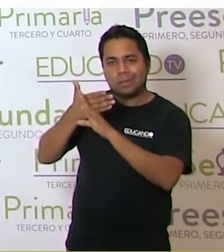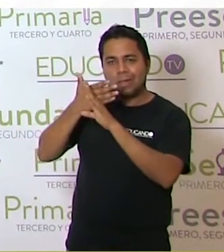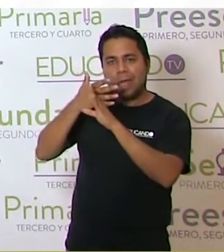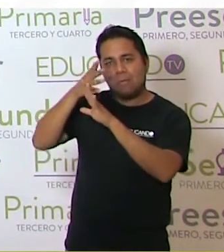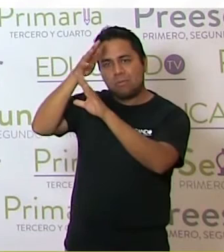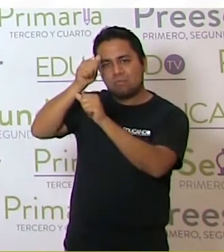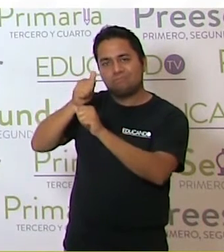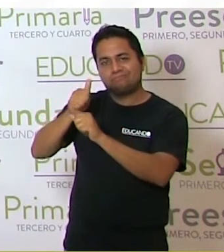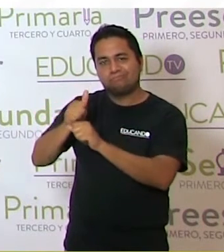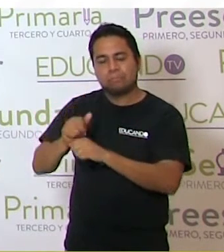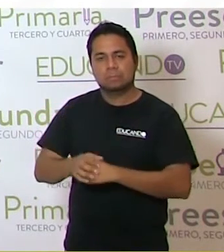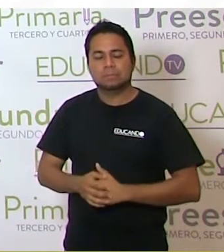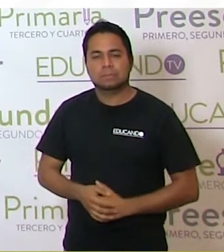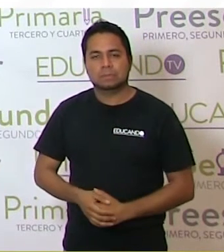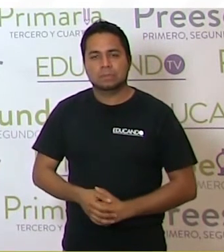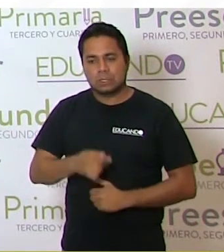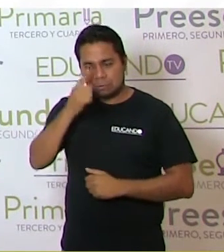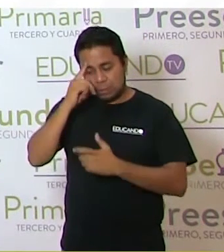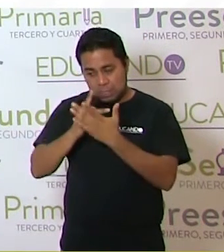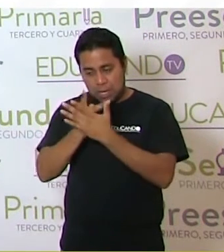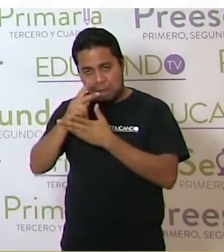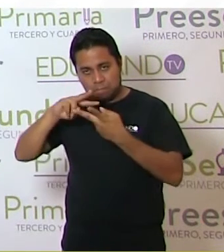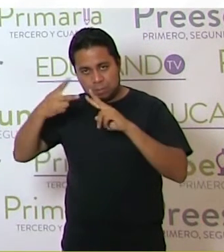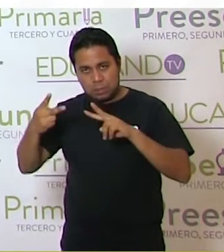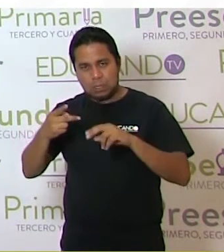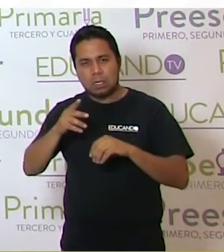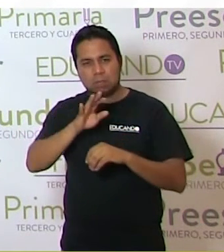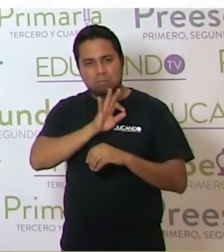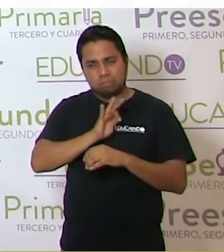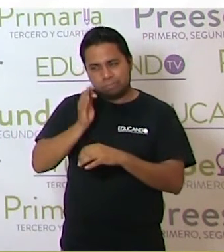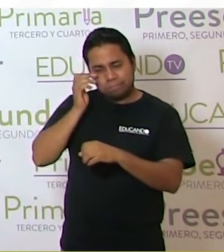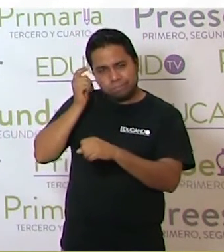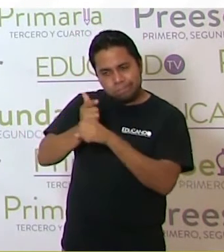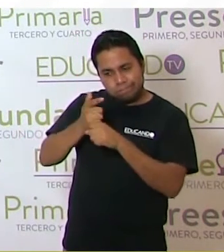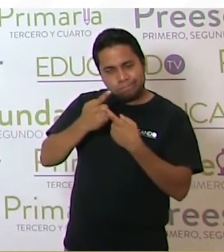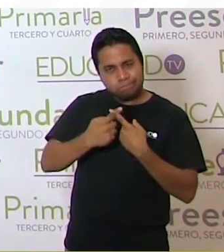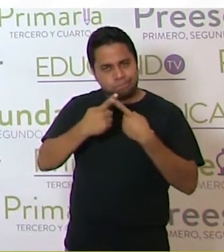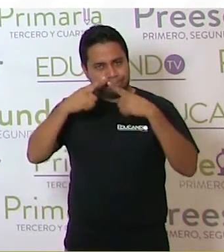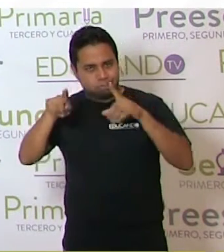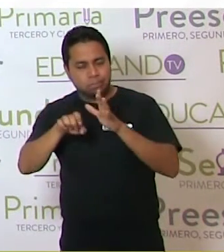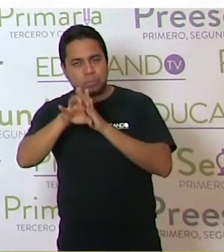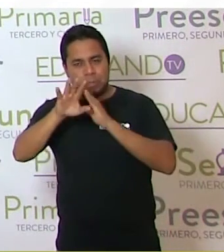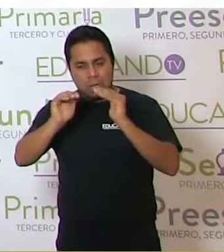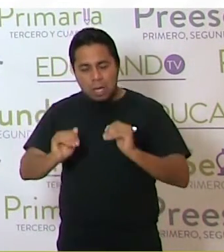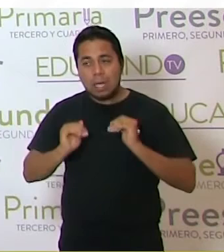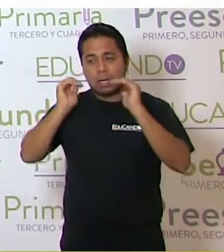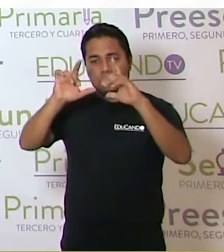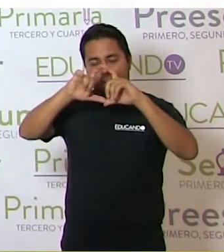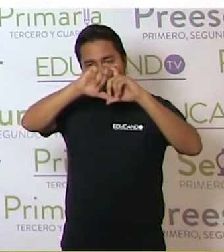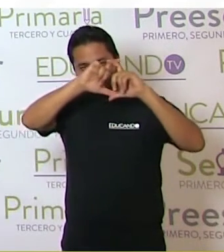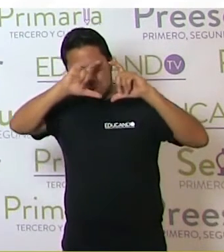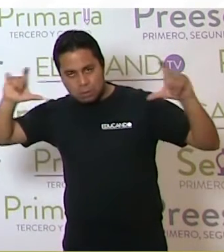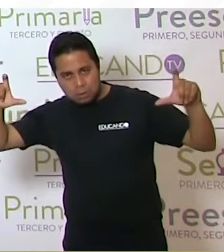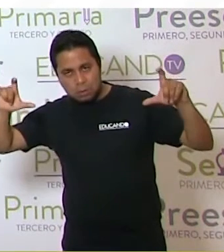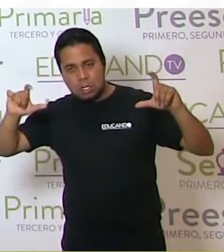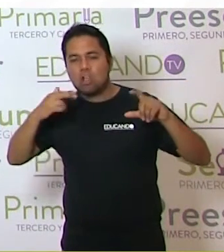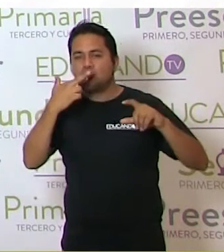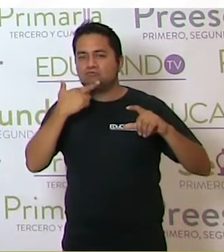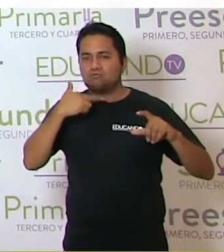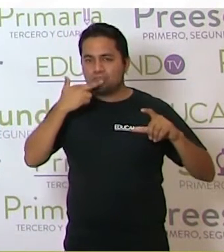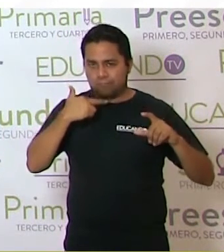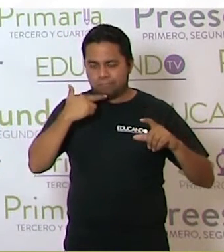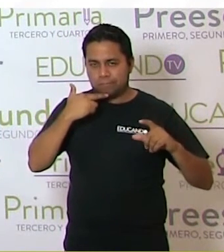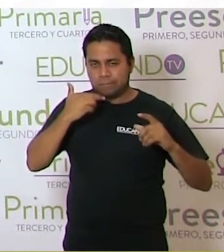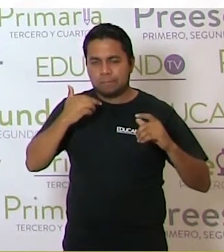cultivos transgénicos si se si pueden ver la diferencia entre el párrafo que está arriba en rojo